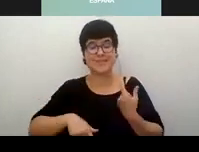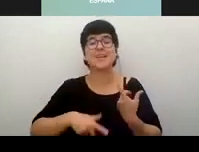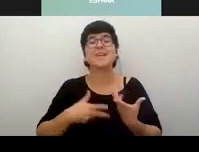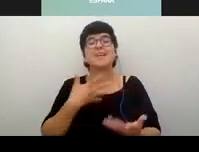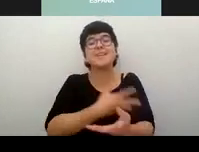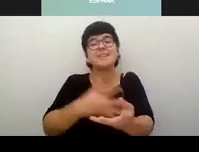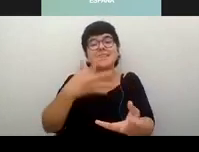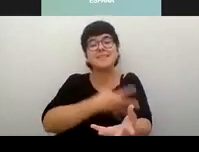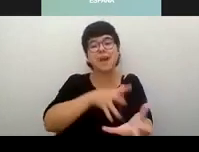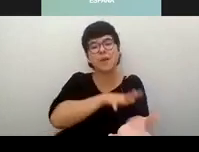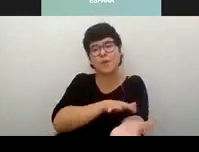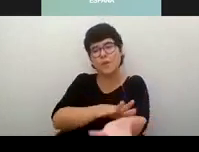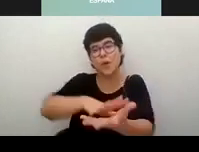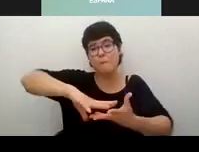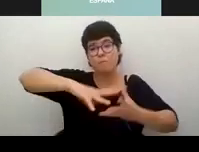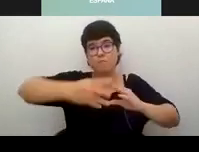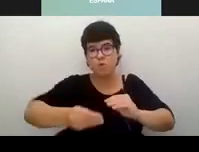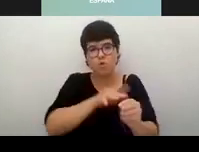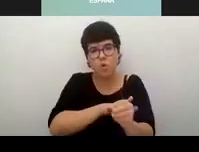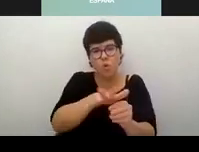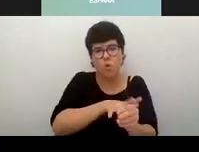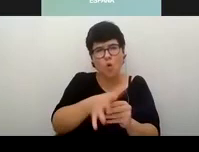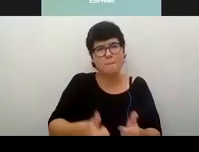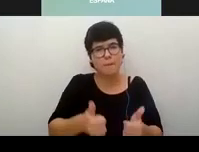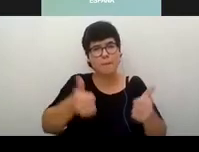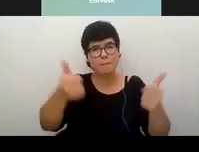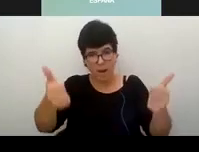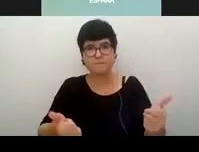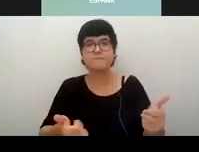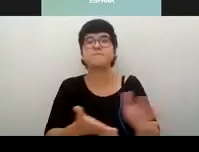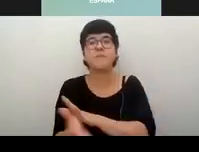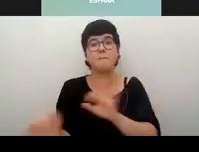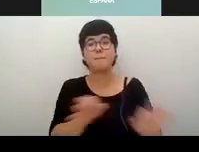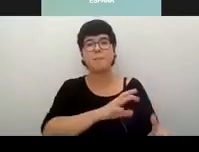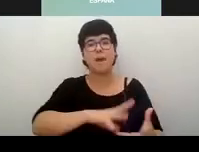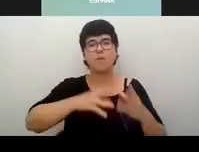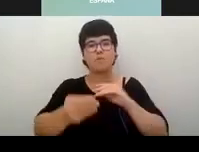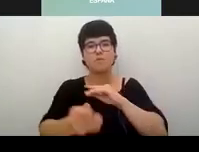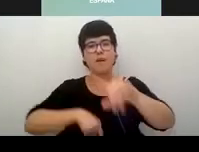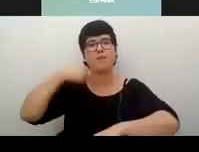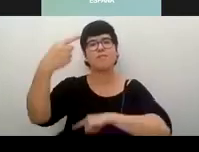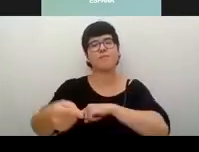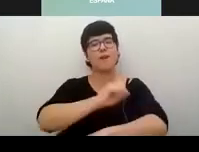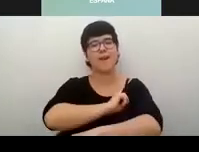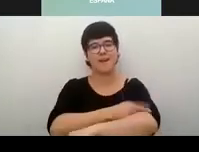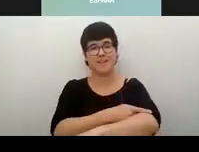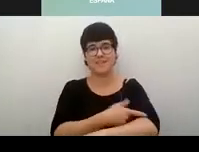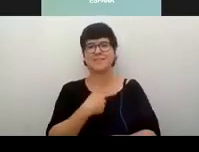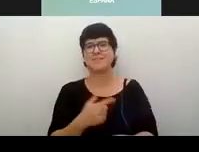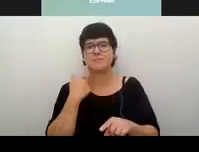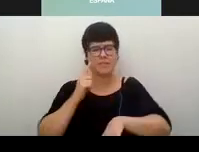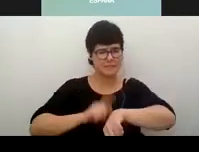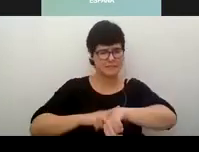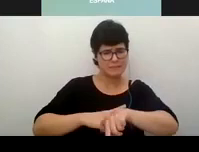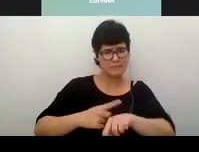a preparar esos músculos para el desarrollo del ejercicio. No sé si vamos bien de tiempo, aceleraremos un poquito que no...